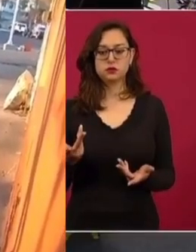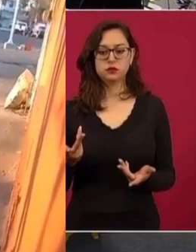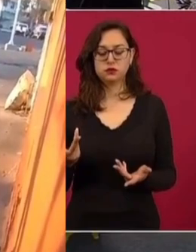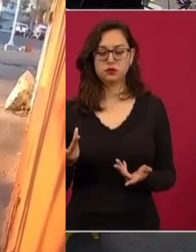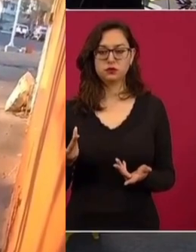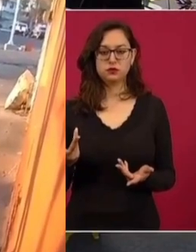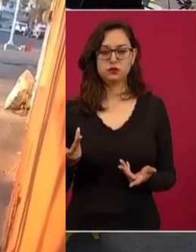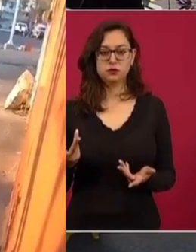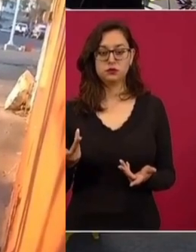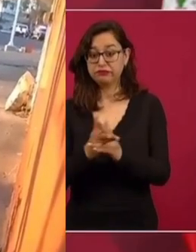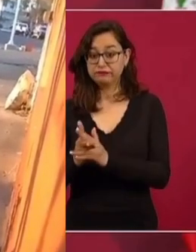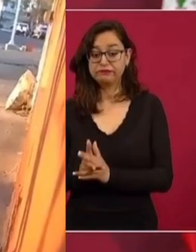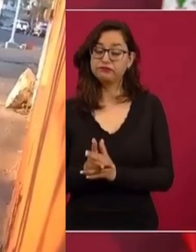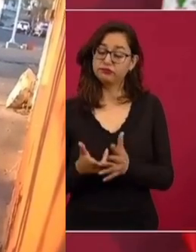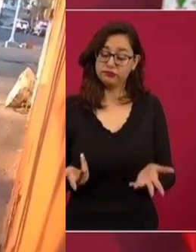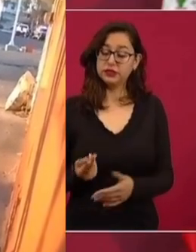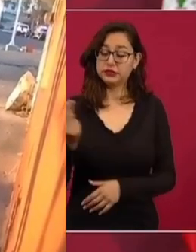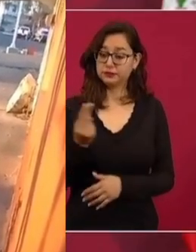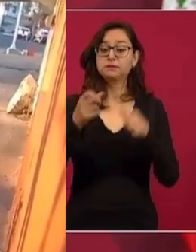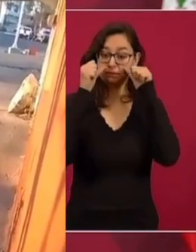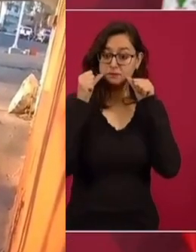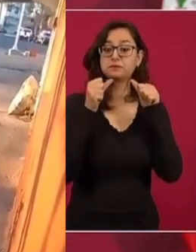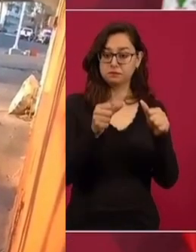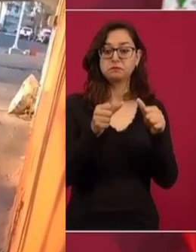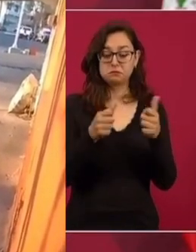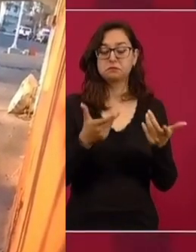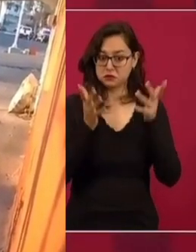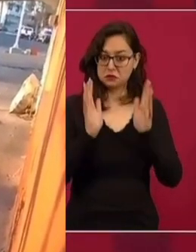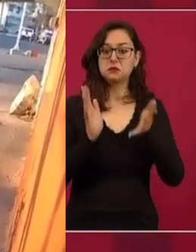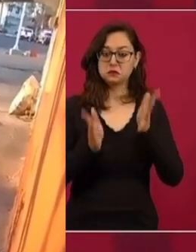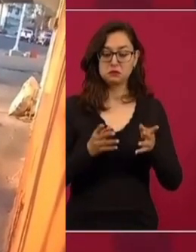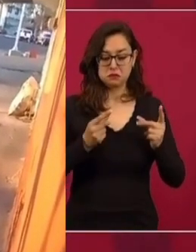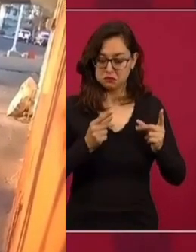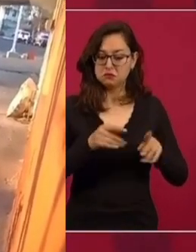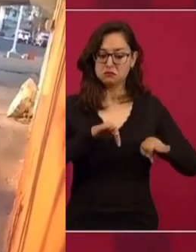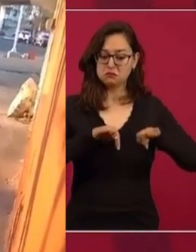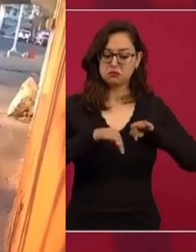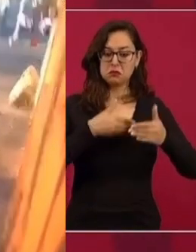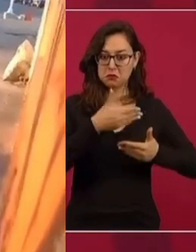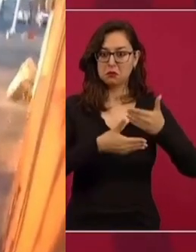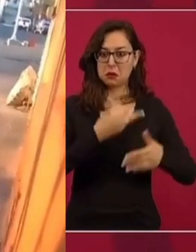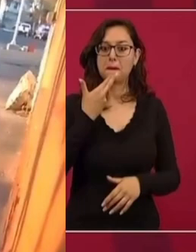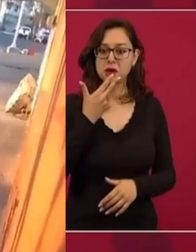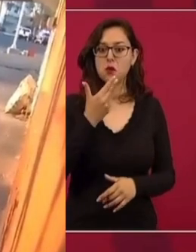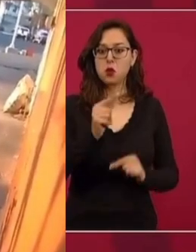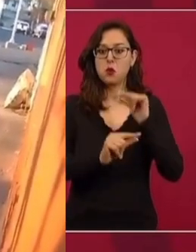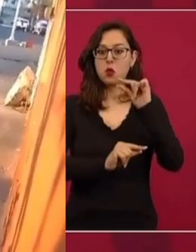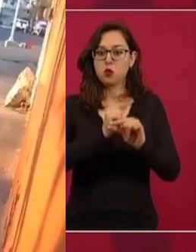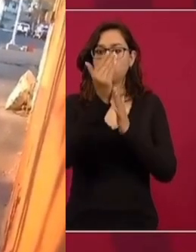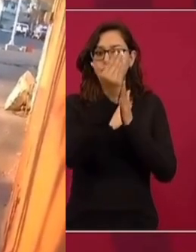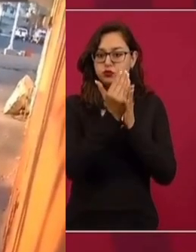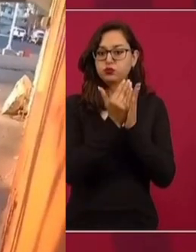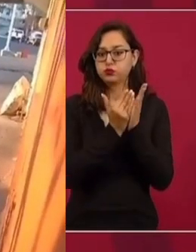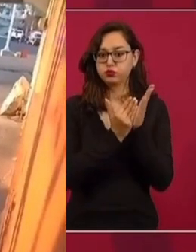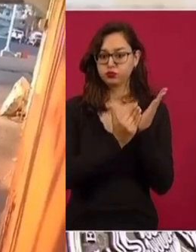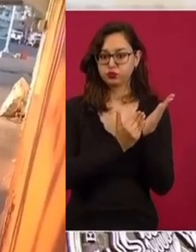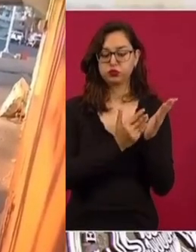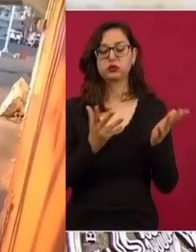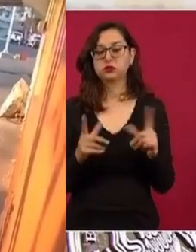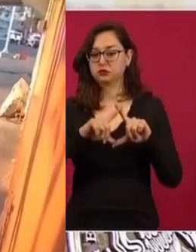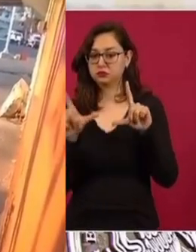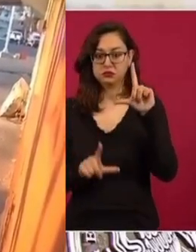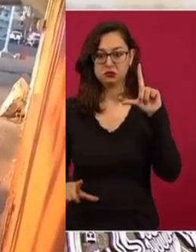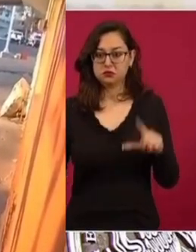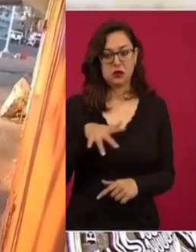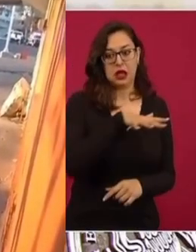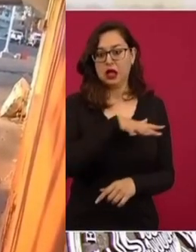enfrentando el problema de los homicidios con buenos resultados. Hay una tendencia a la baja en homicidios. En general, desde